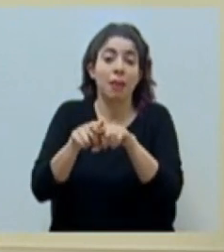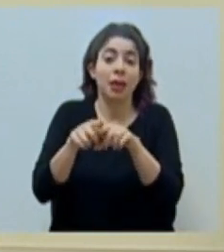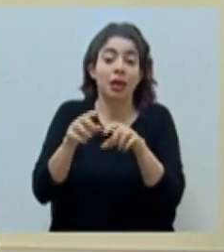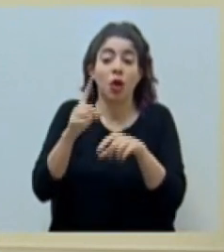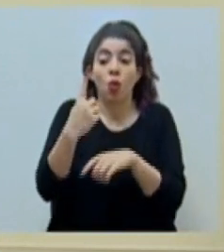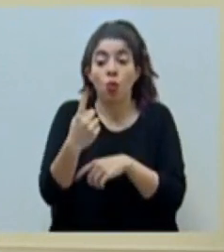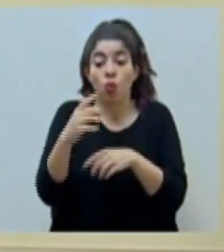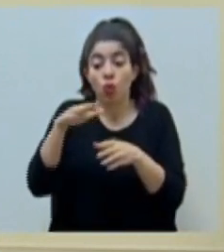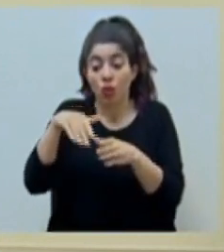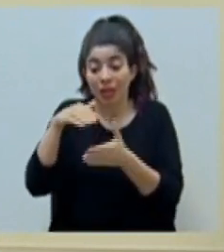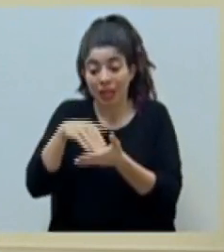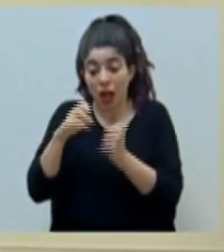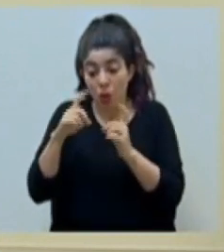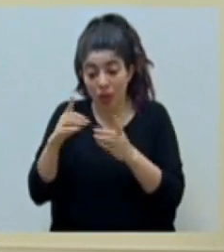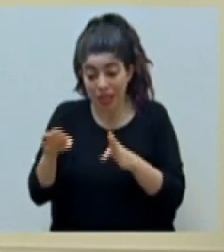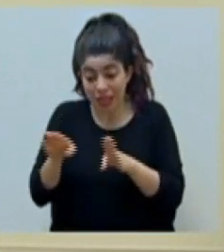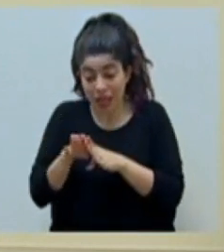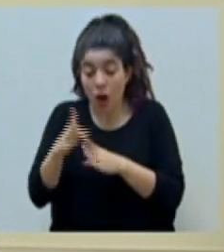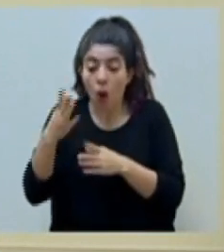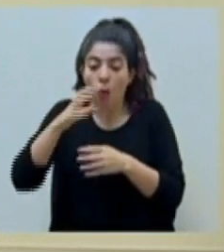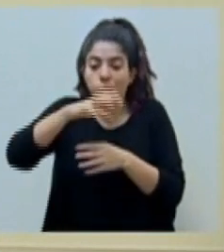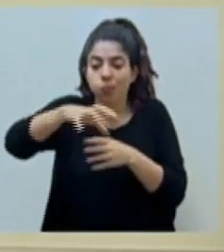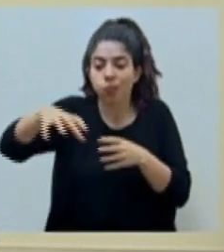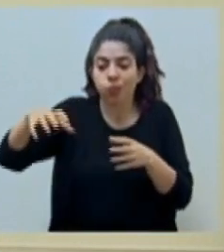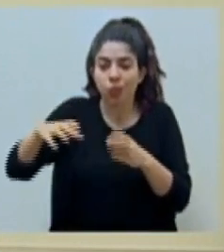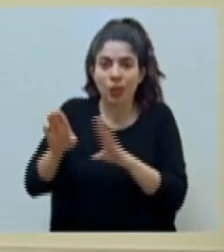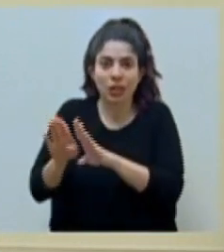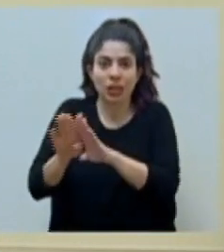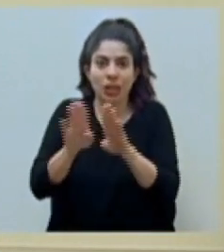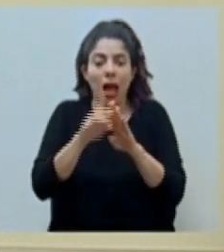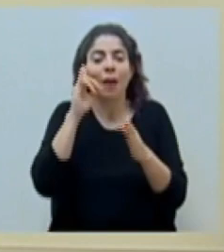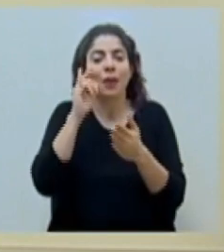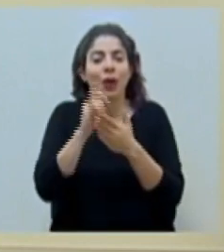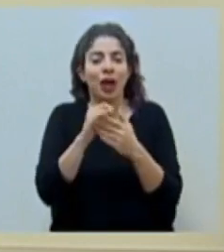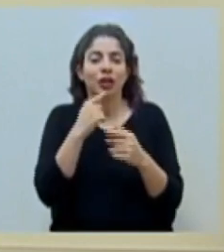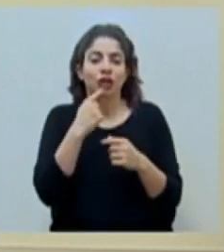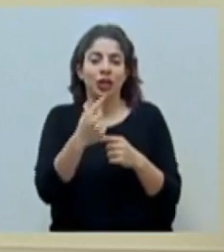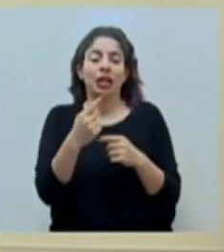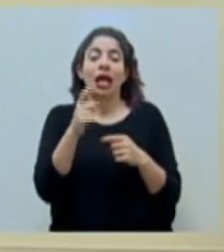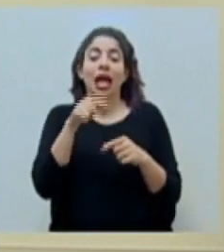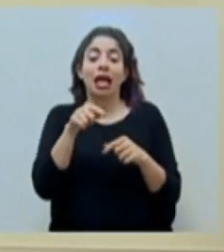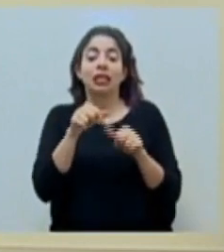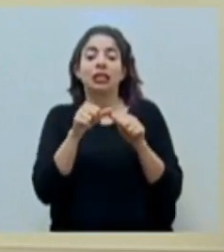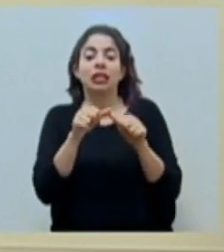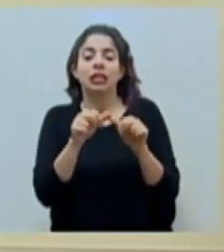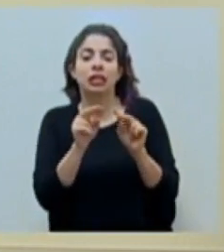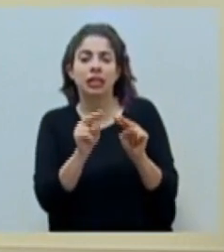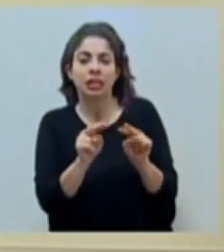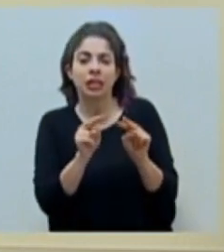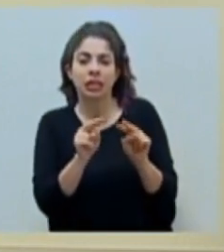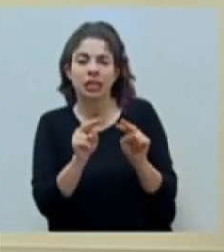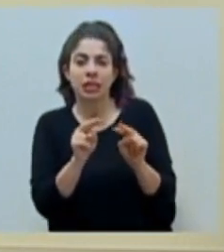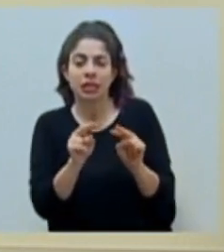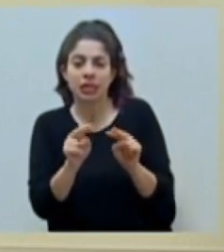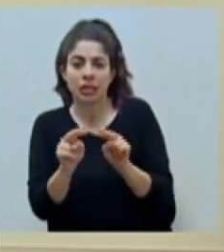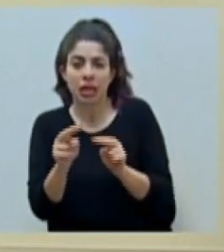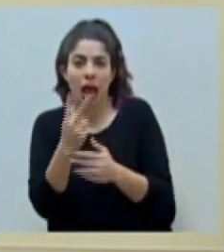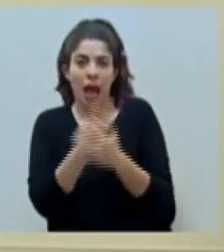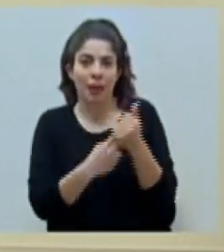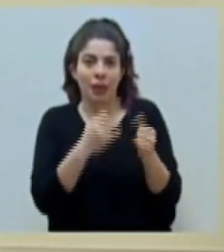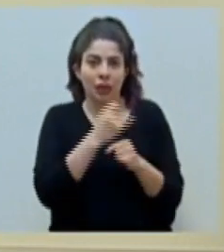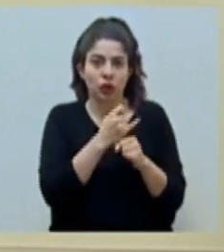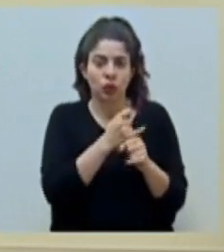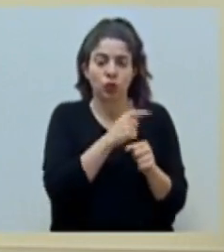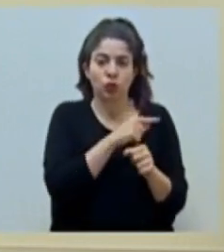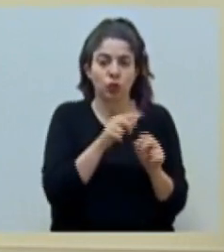centros educativos. Por eso hablamos de una estrategia monitoreada y controlada que estamos en concurso, ambas